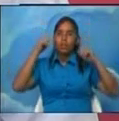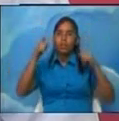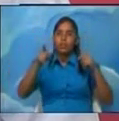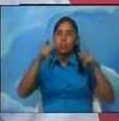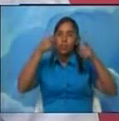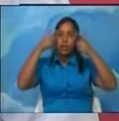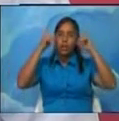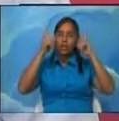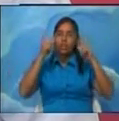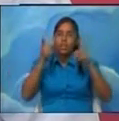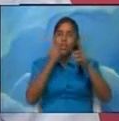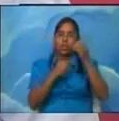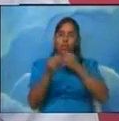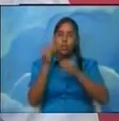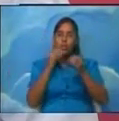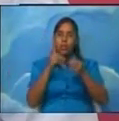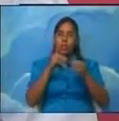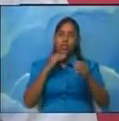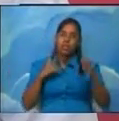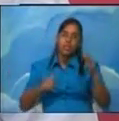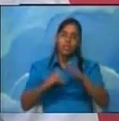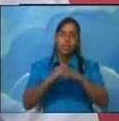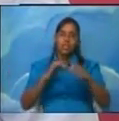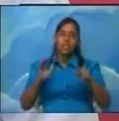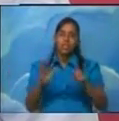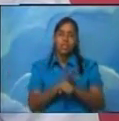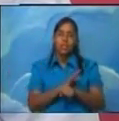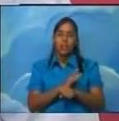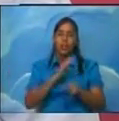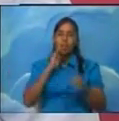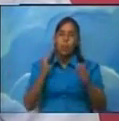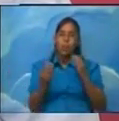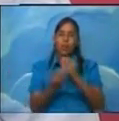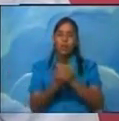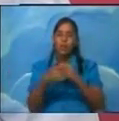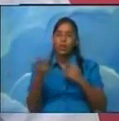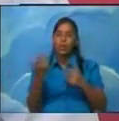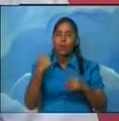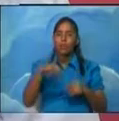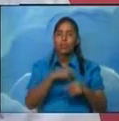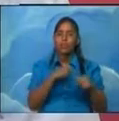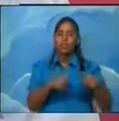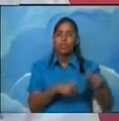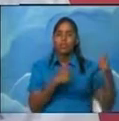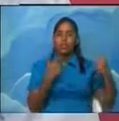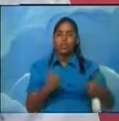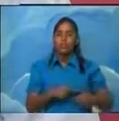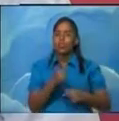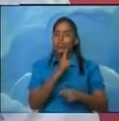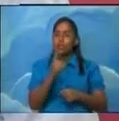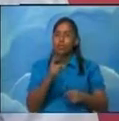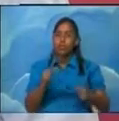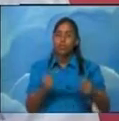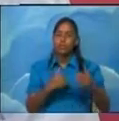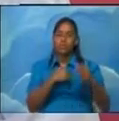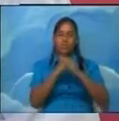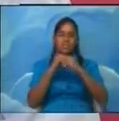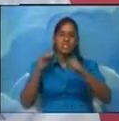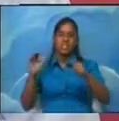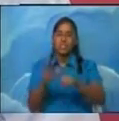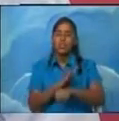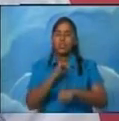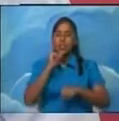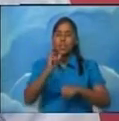tus ganados, y comerás y te saciarás. Guardaos pues que vuestro corazón no se infatúe